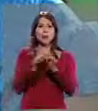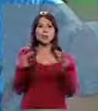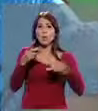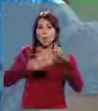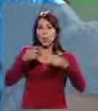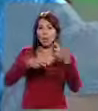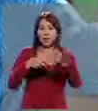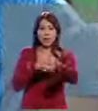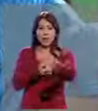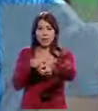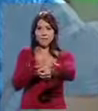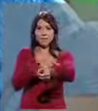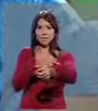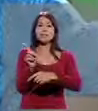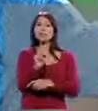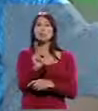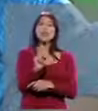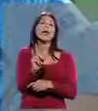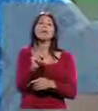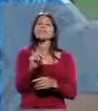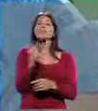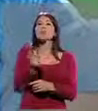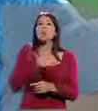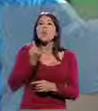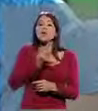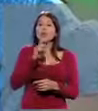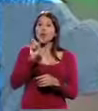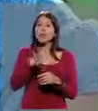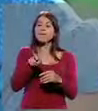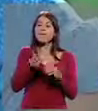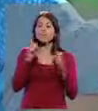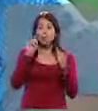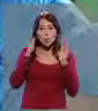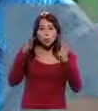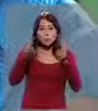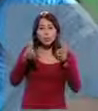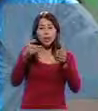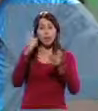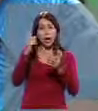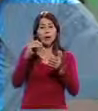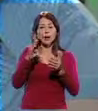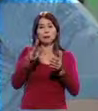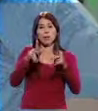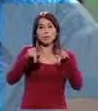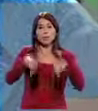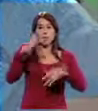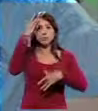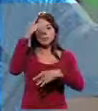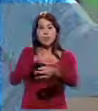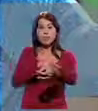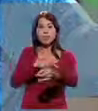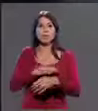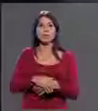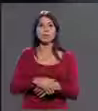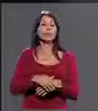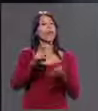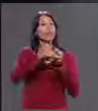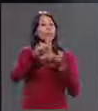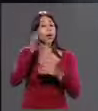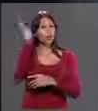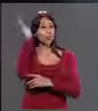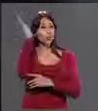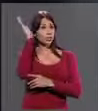digamos de de la diabetes y no es Eh Lo único que hay que considerar en la alimentación del diabético mm en la escuela de nutrición dan